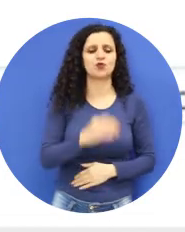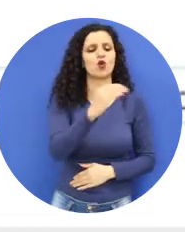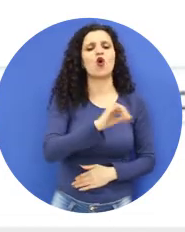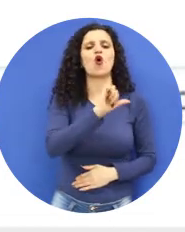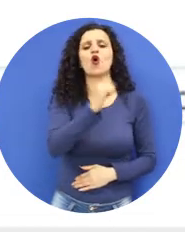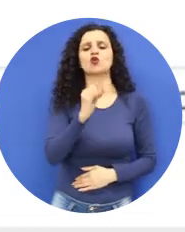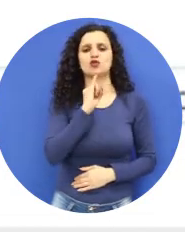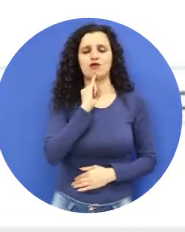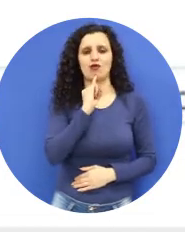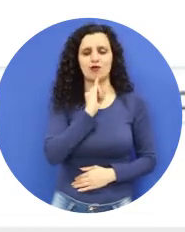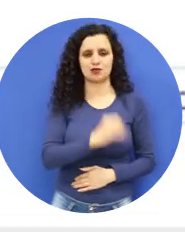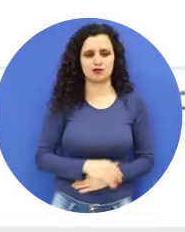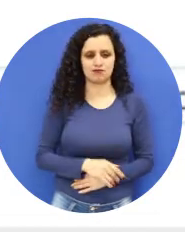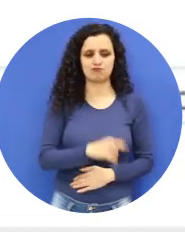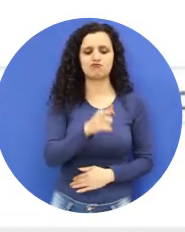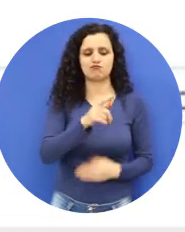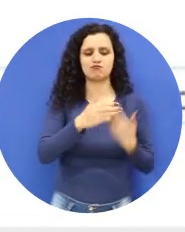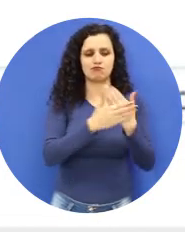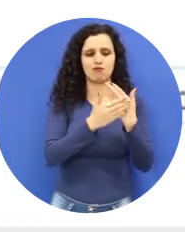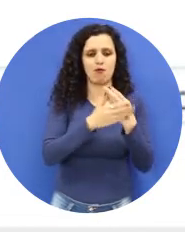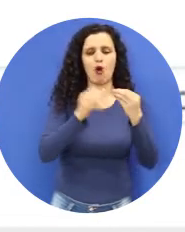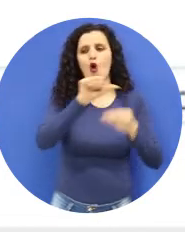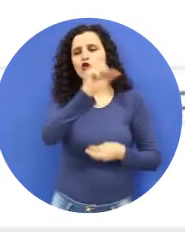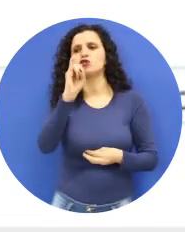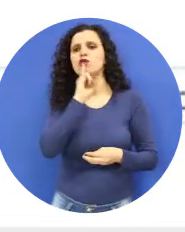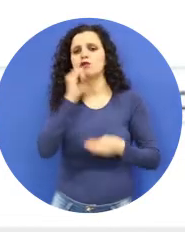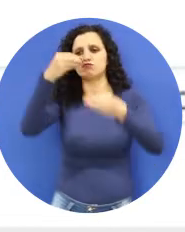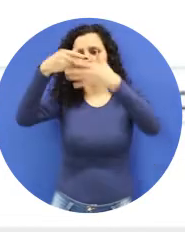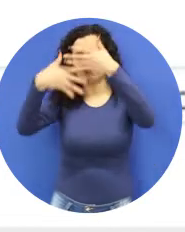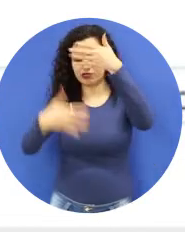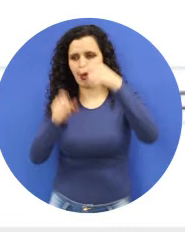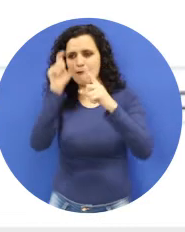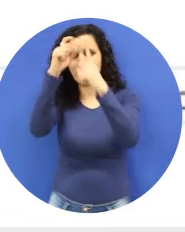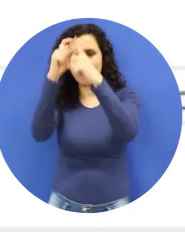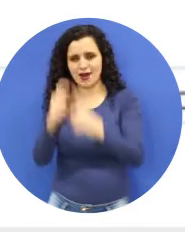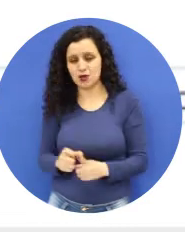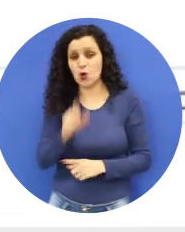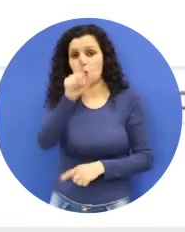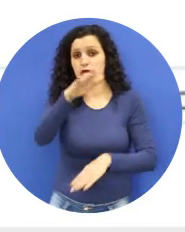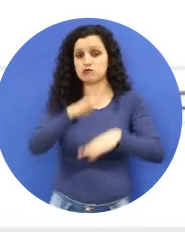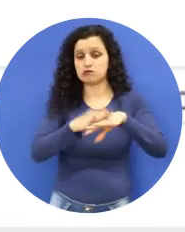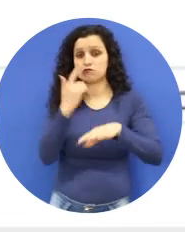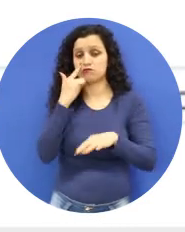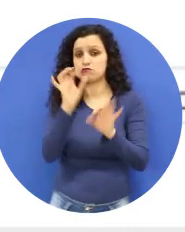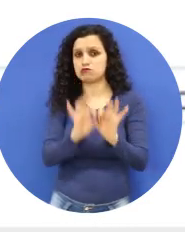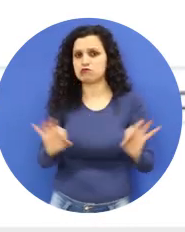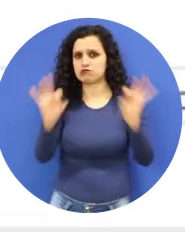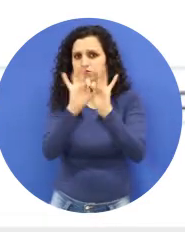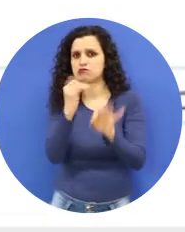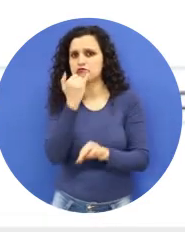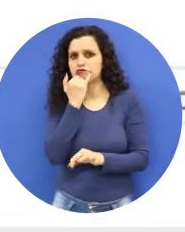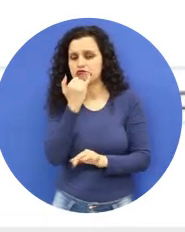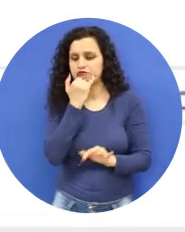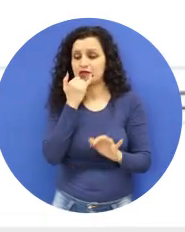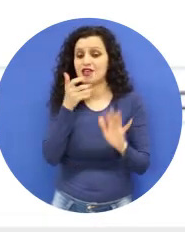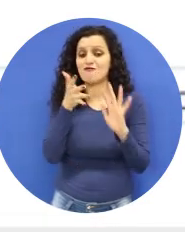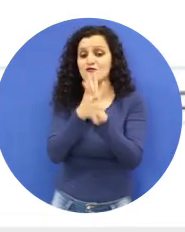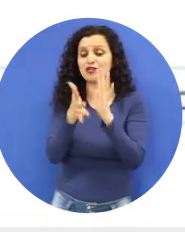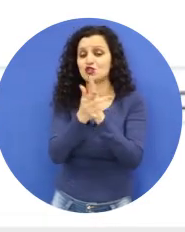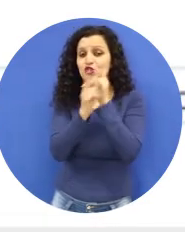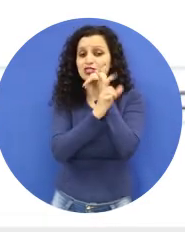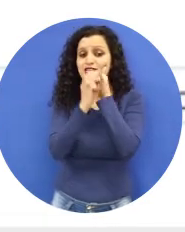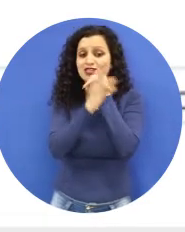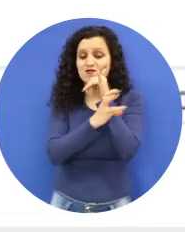otras lenguas. Interpreta el término en otros idiomas. Es importante identificar que la mayoría de la